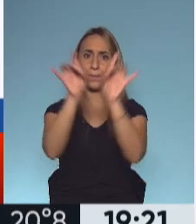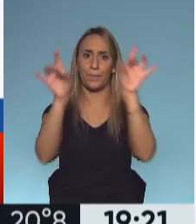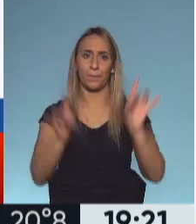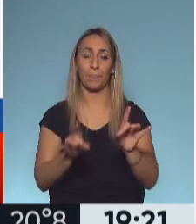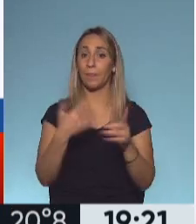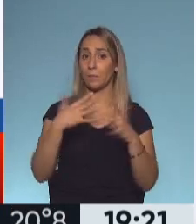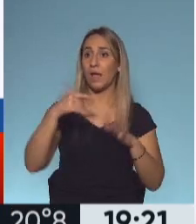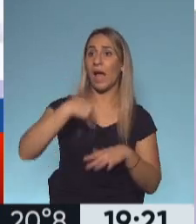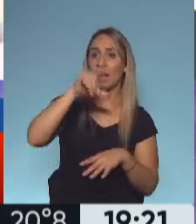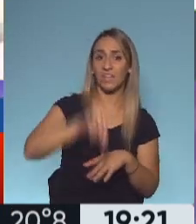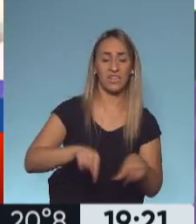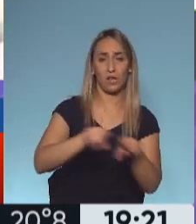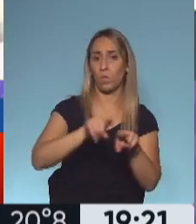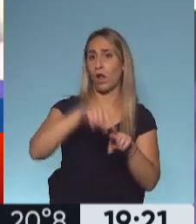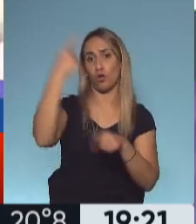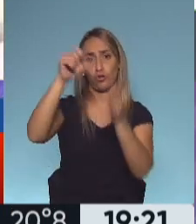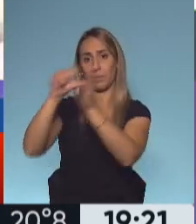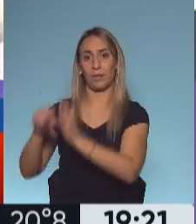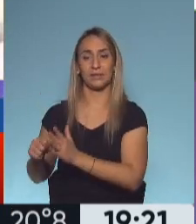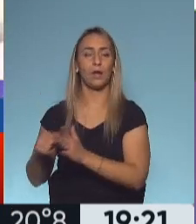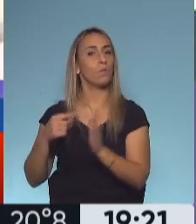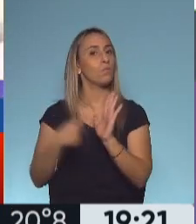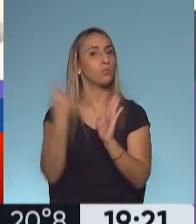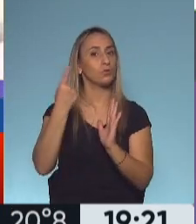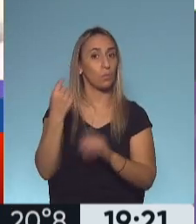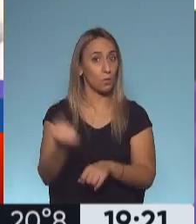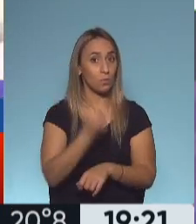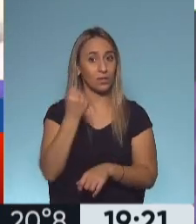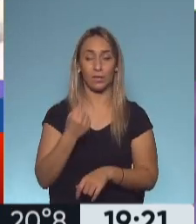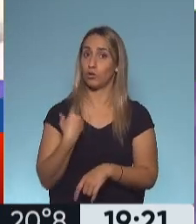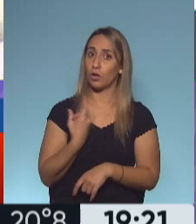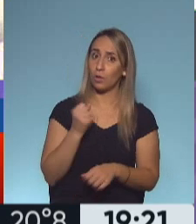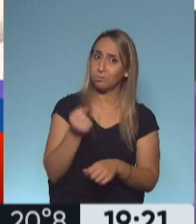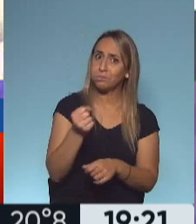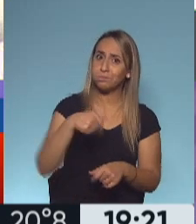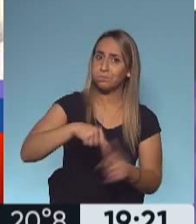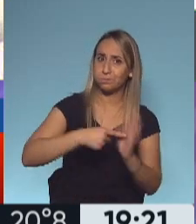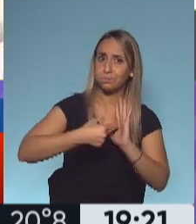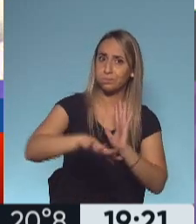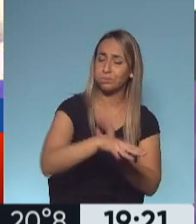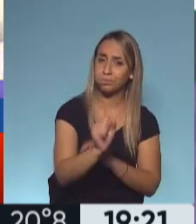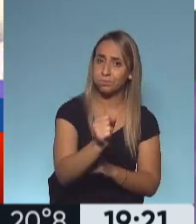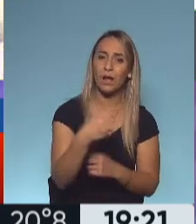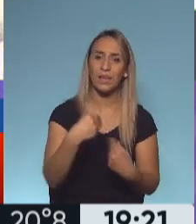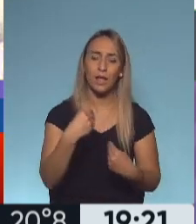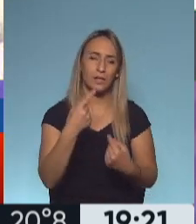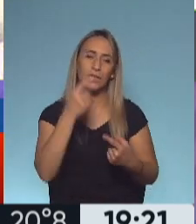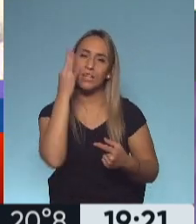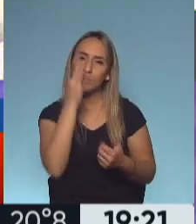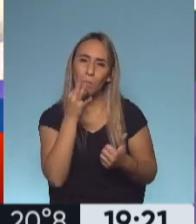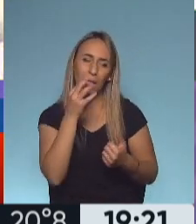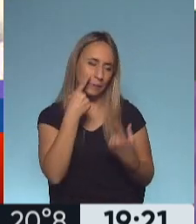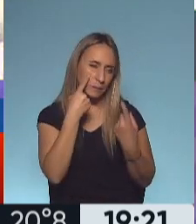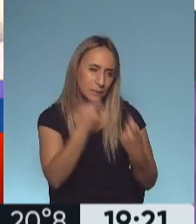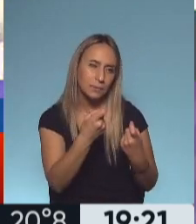otros lugares. Lo que tenemos que hacer muy importante y estamos haciendo en la ciudad, rastrear y testear y aislar, que es un mecanismo